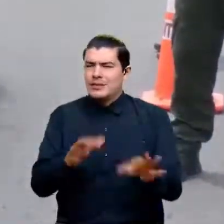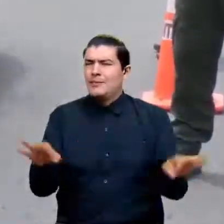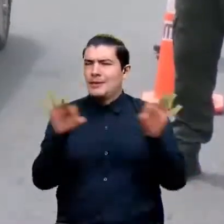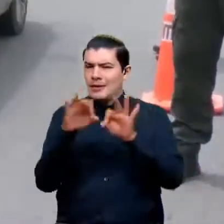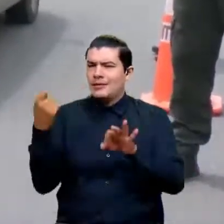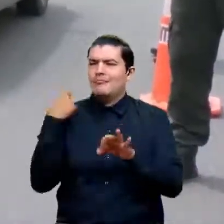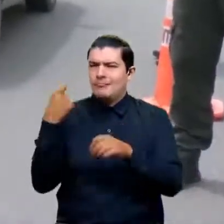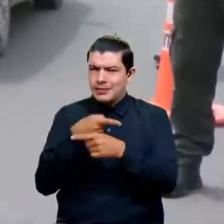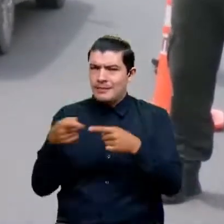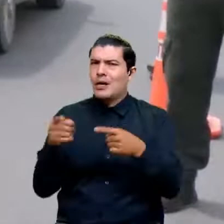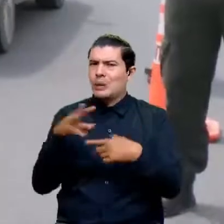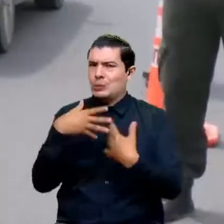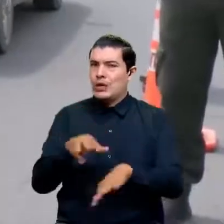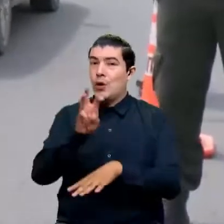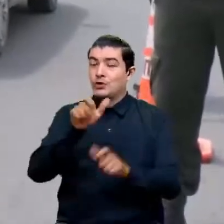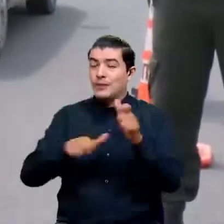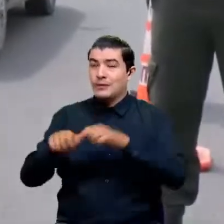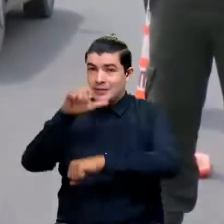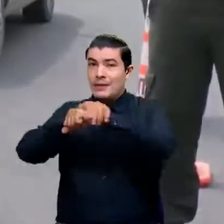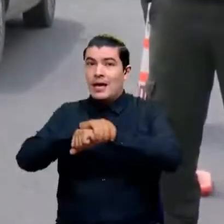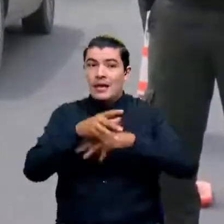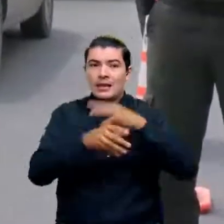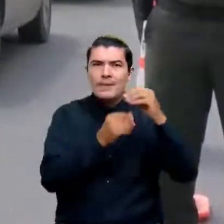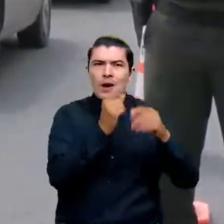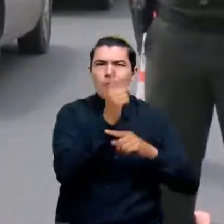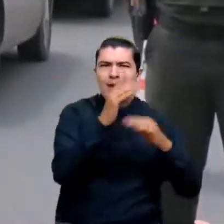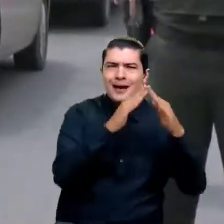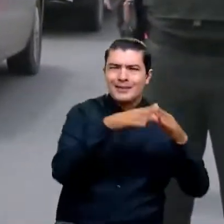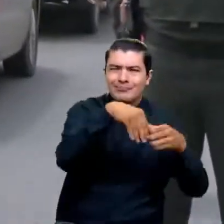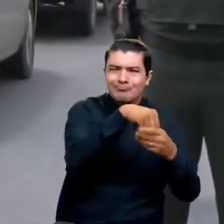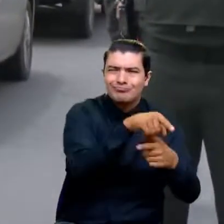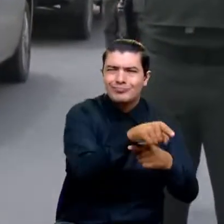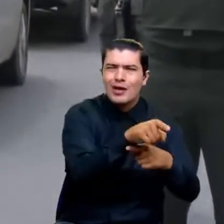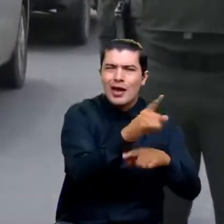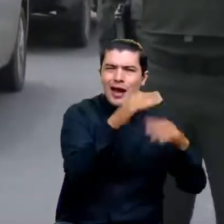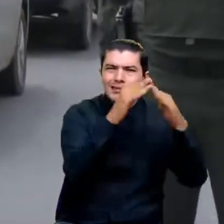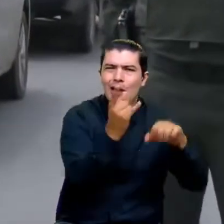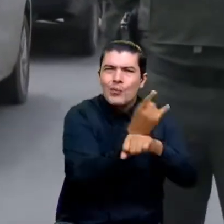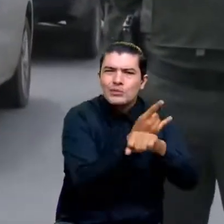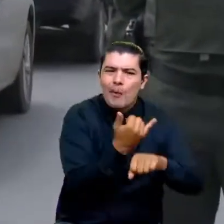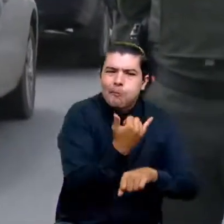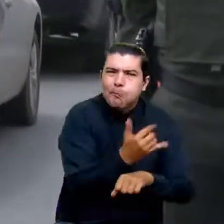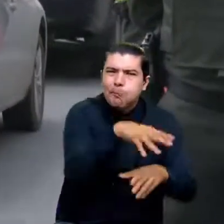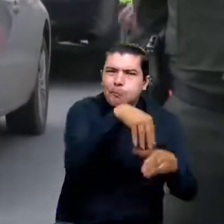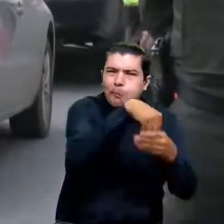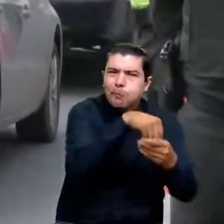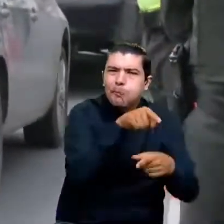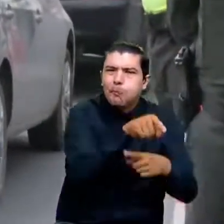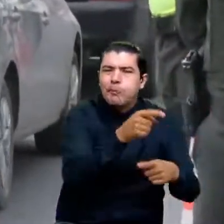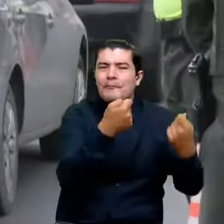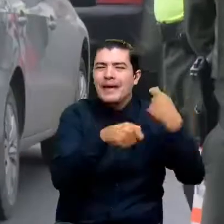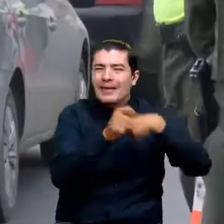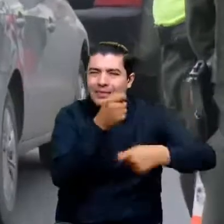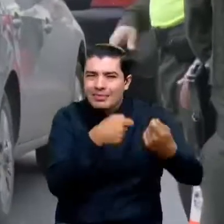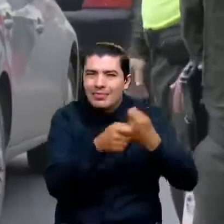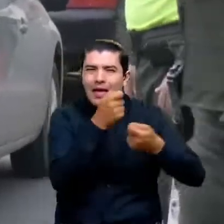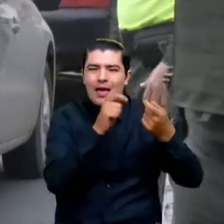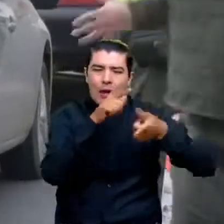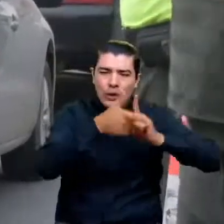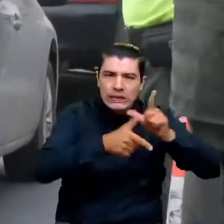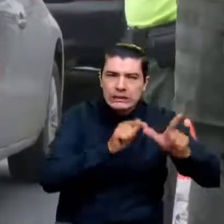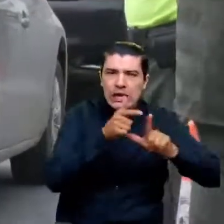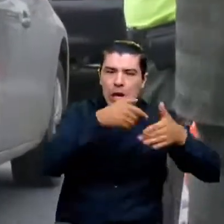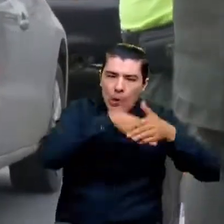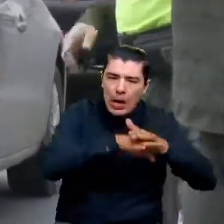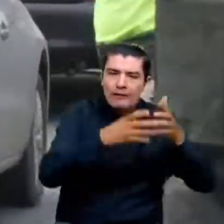La captura de 8 personas, extinción de dominio de una propiedad en la línea de frontera que la utilizaban para la dinámica